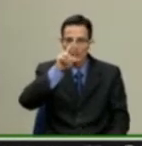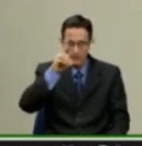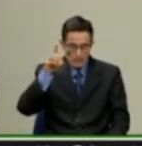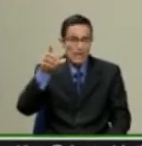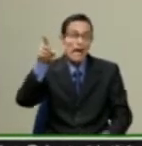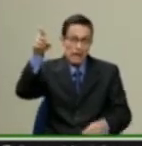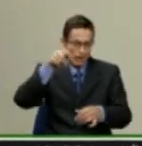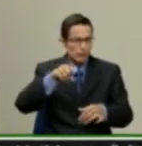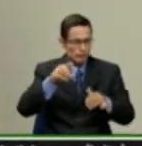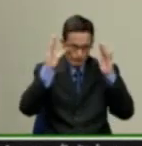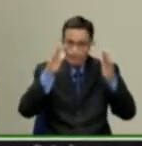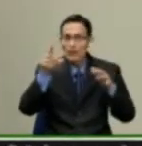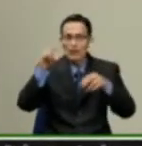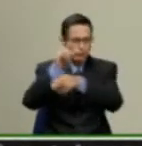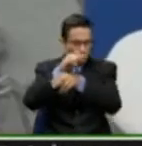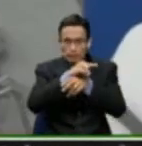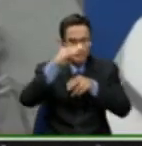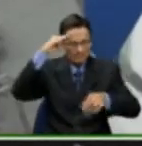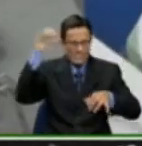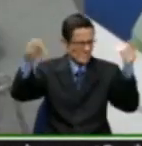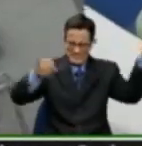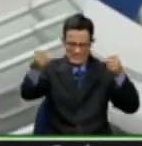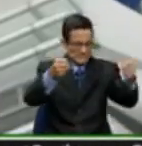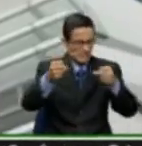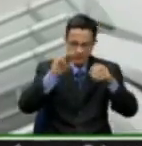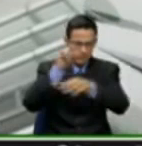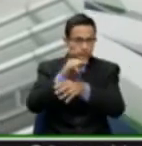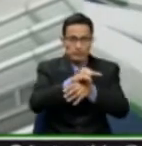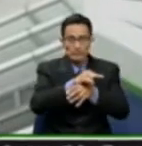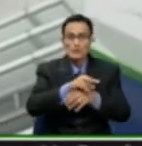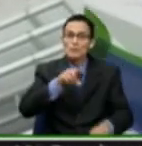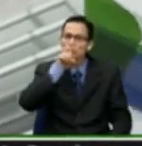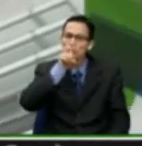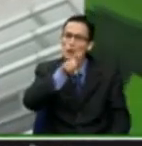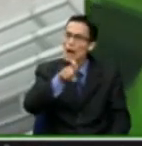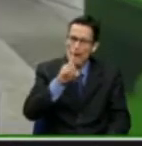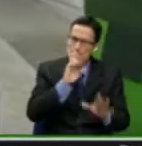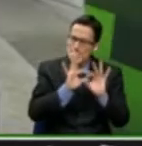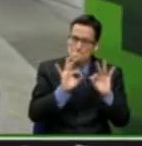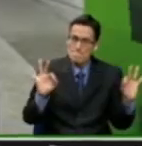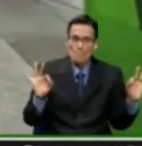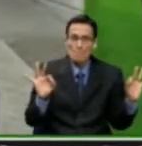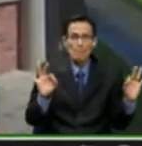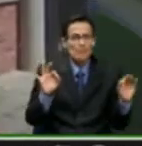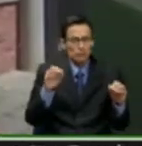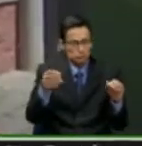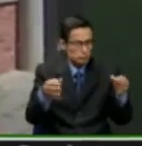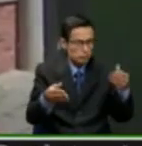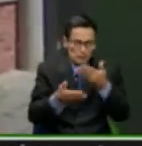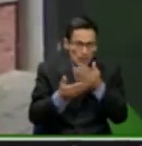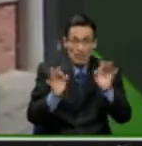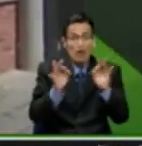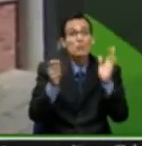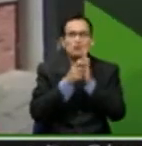puedan celebrar sus festividades sin ningún problema. Para el caso de Bucaramanga, aunque no existen advertencias de esta índole, durante los últimos meses han sido